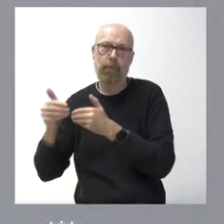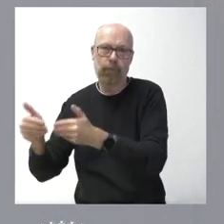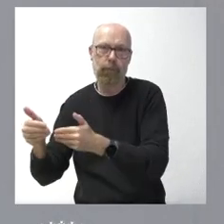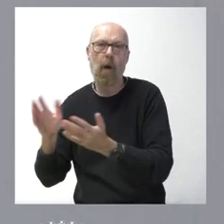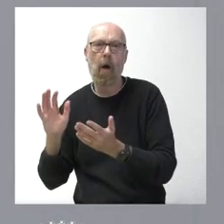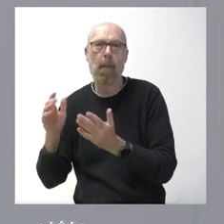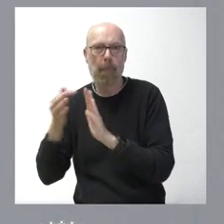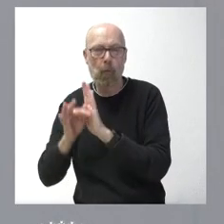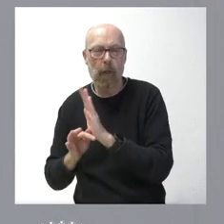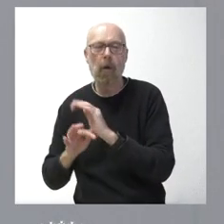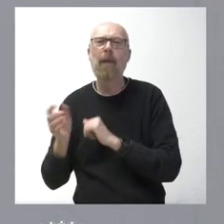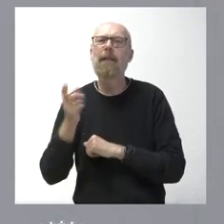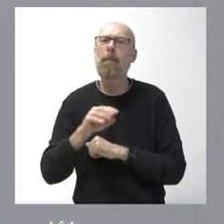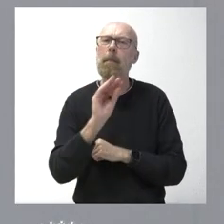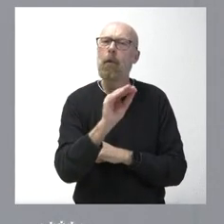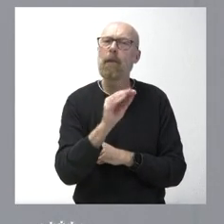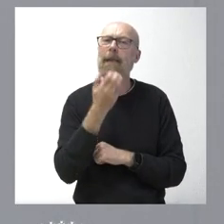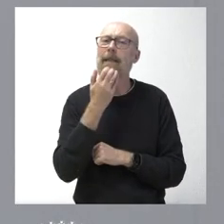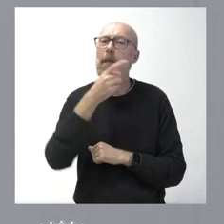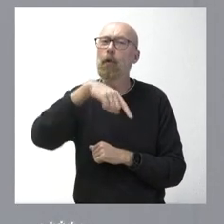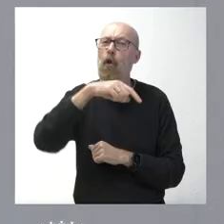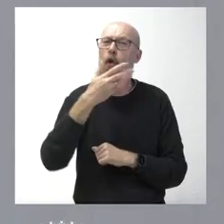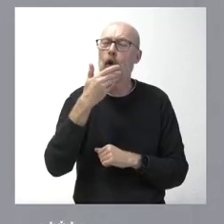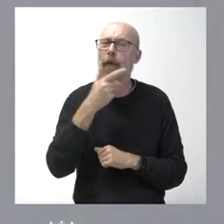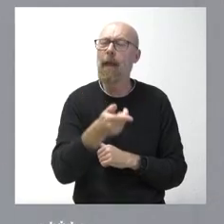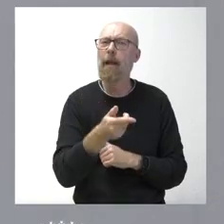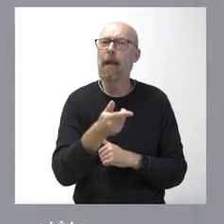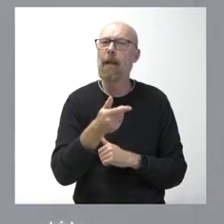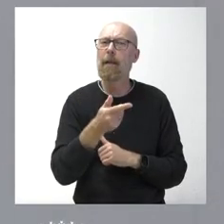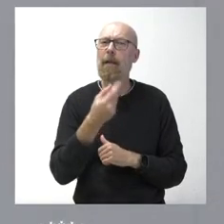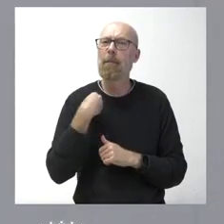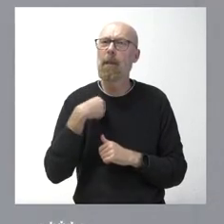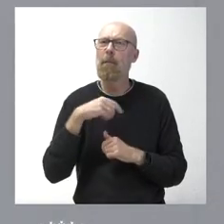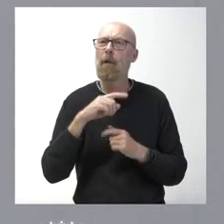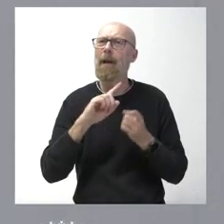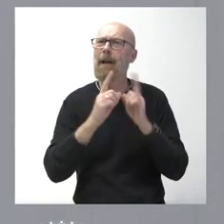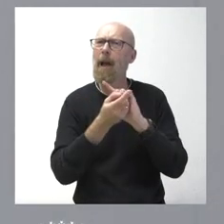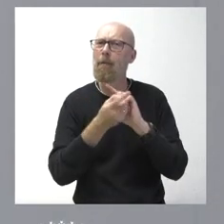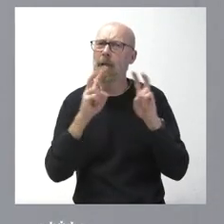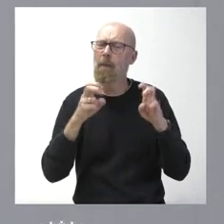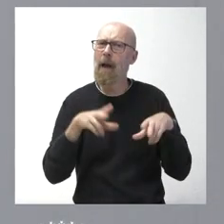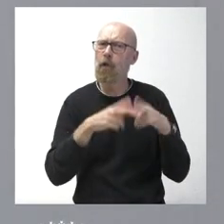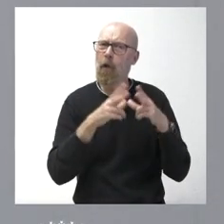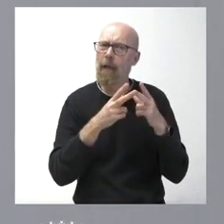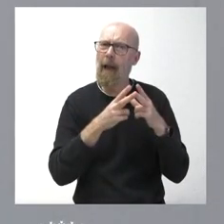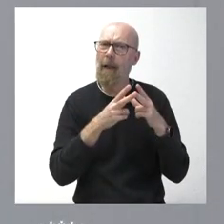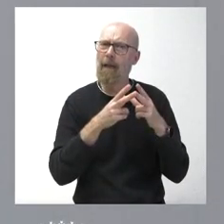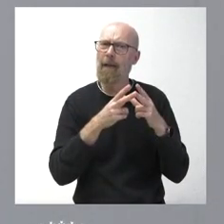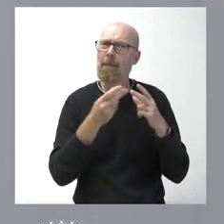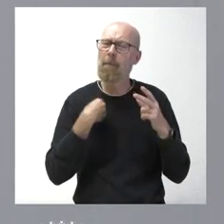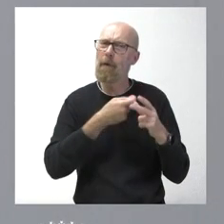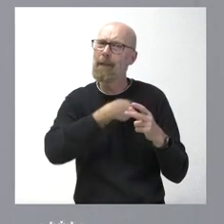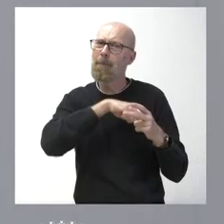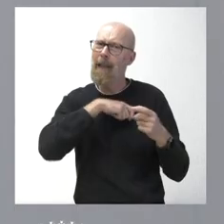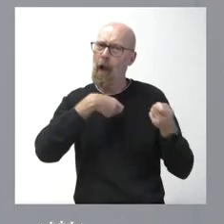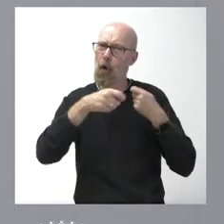eh si ustedes conocían el cambio de domicilio social de Renault España comercial como se dijo el